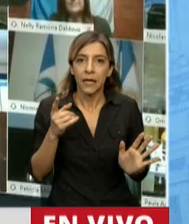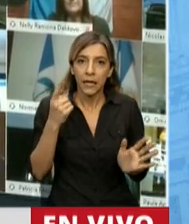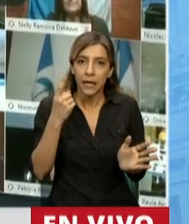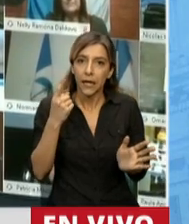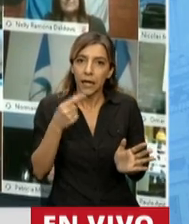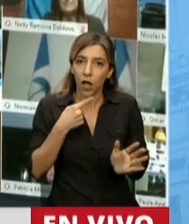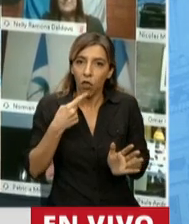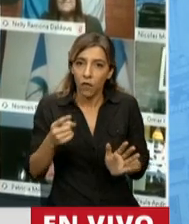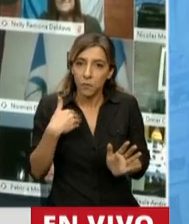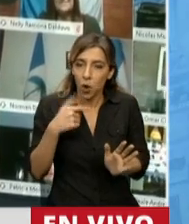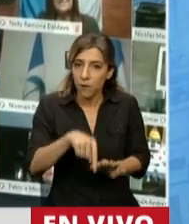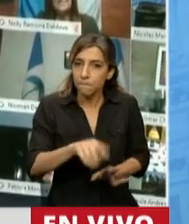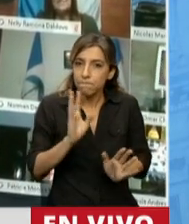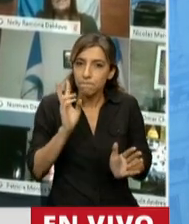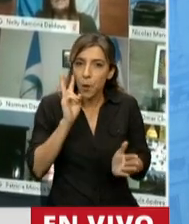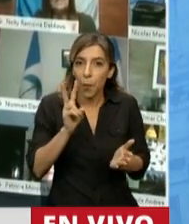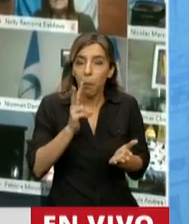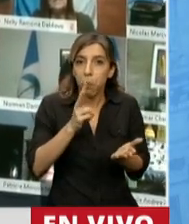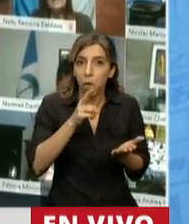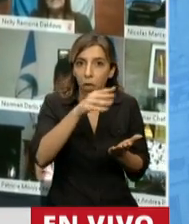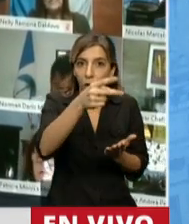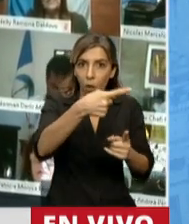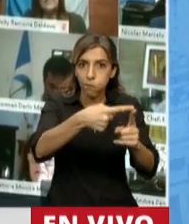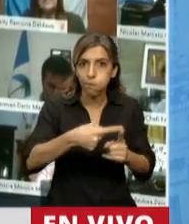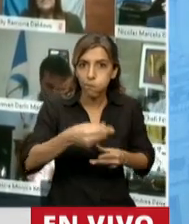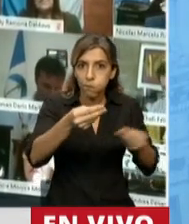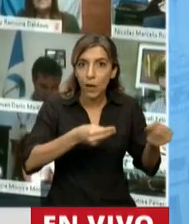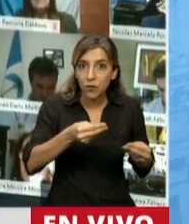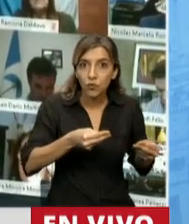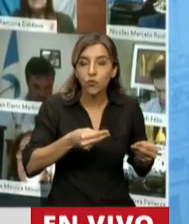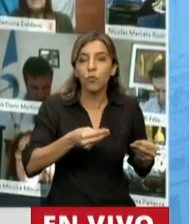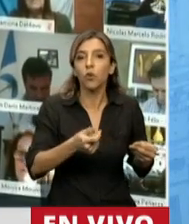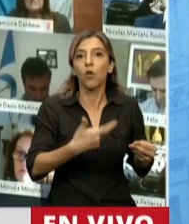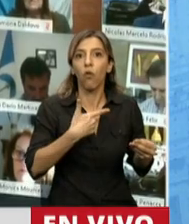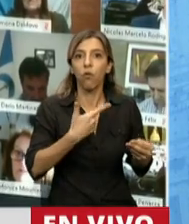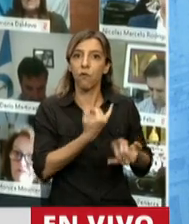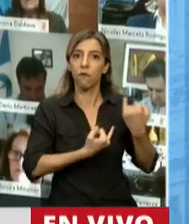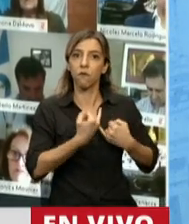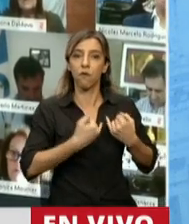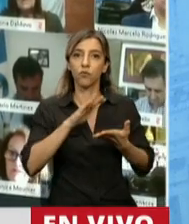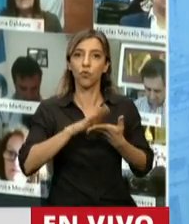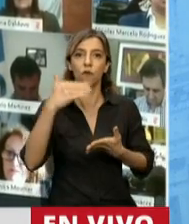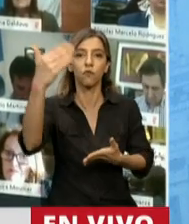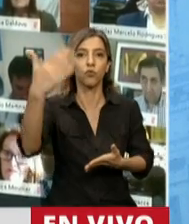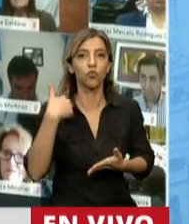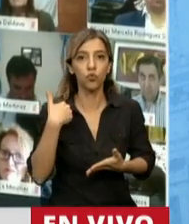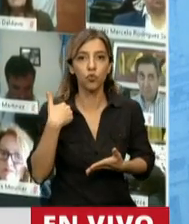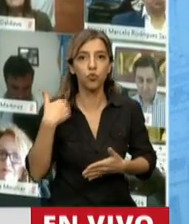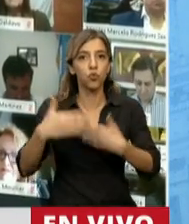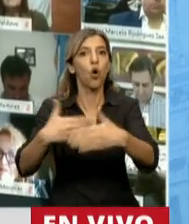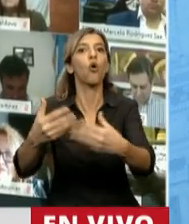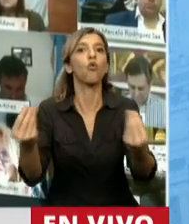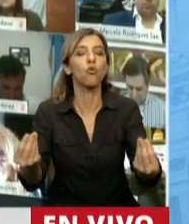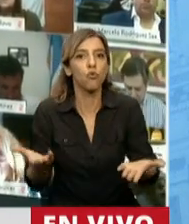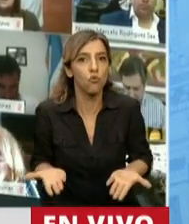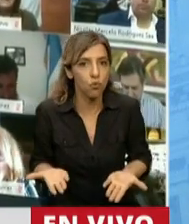presupuesto es ni más ni menos que la acción de gobierno, es la hoja de ruta. Sin embargo, no la tenemos. Y estamos gobernando o estamos viendo